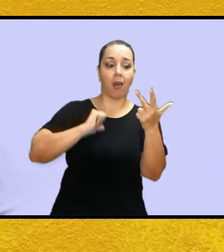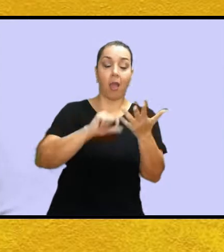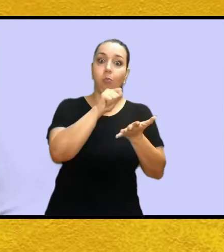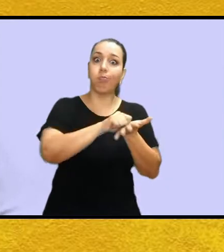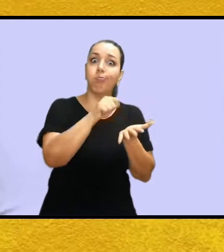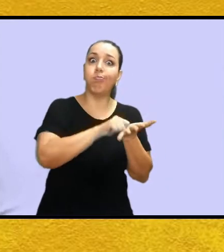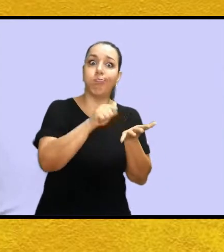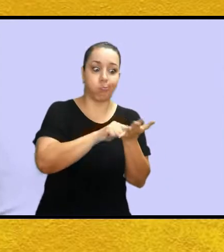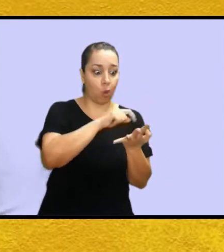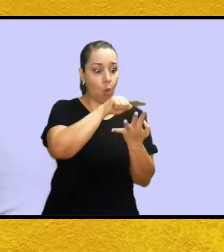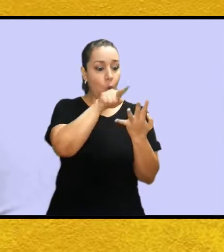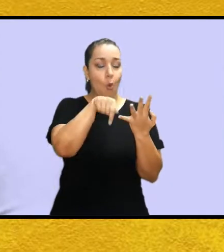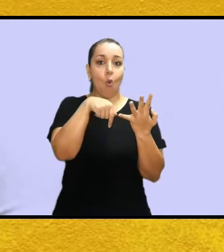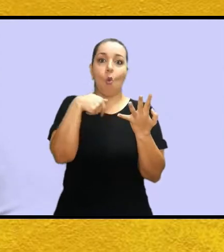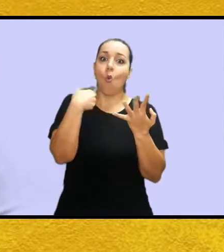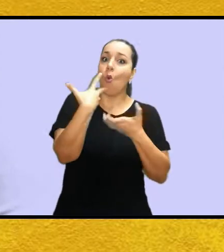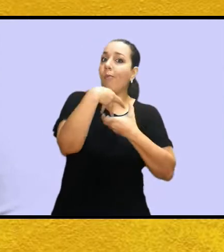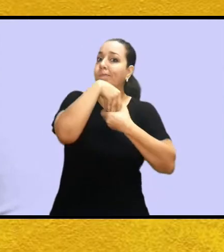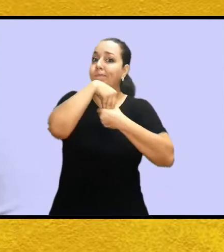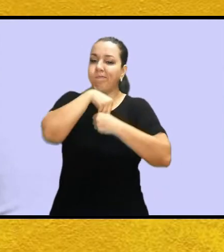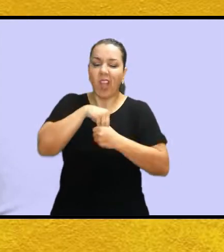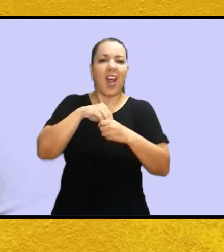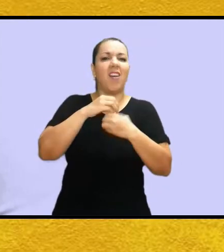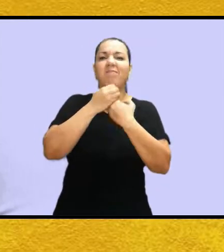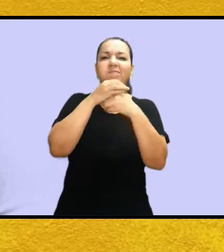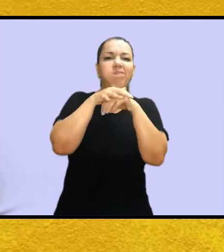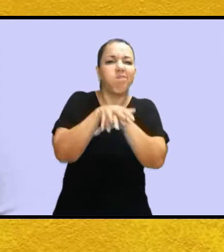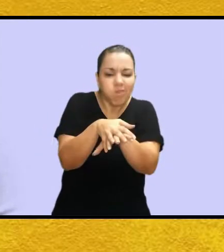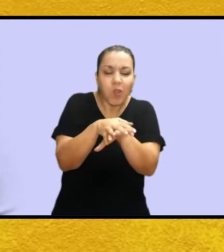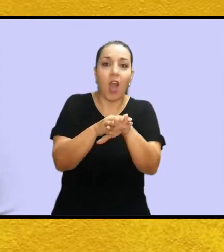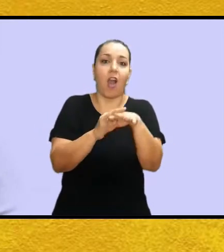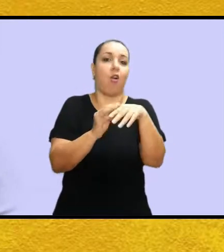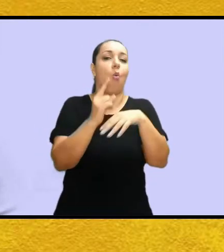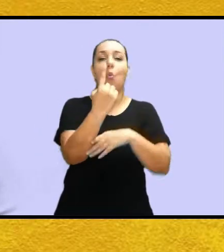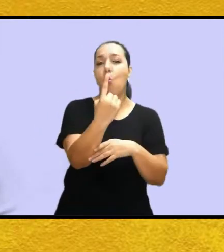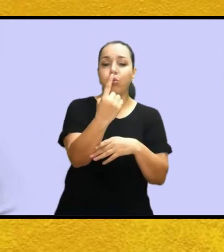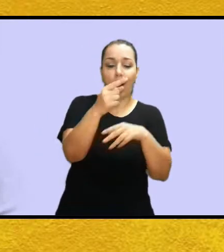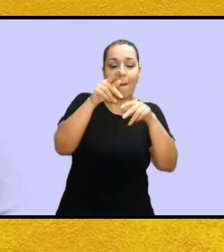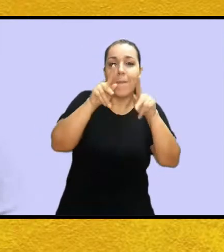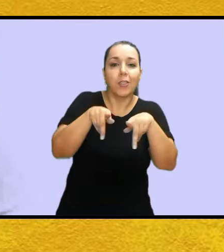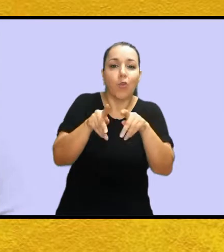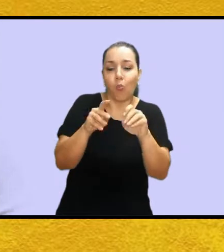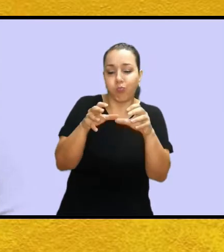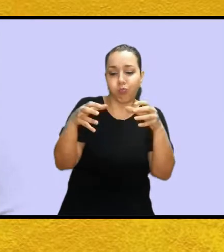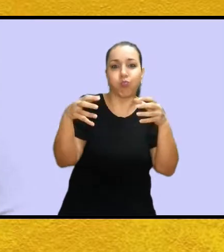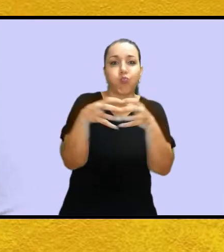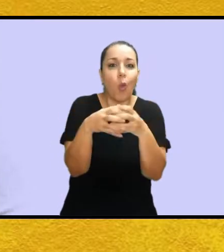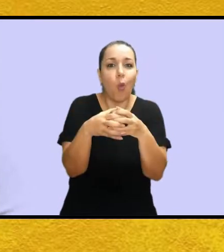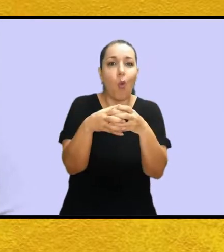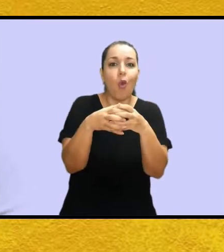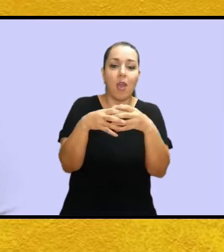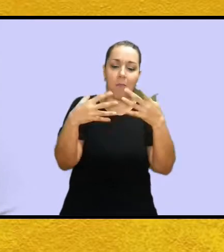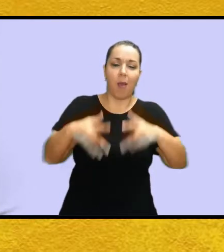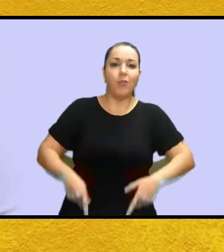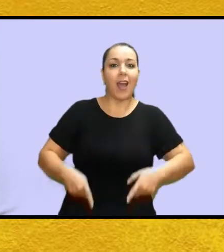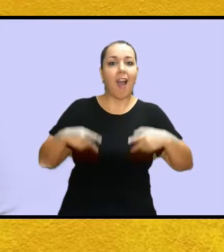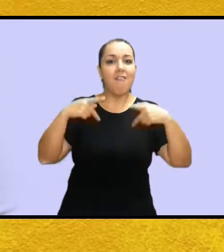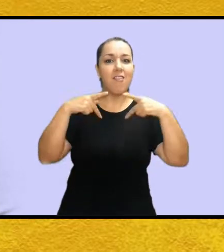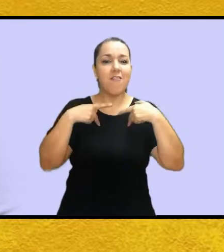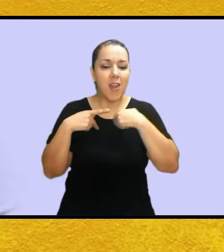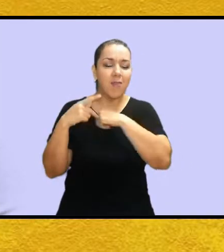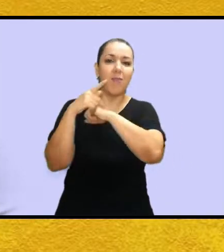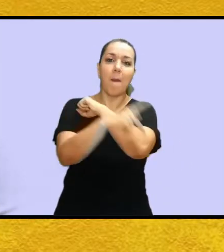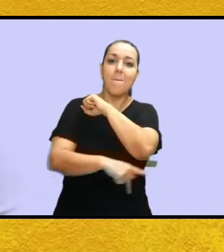en literatura. Somos uno mismo, somos seres humanos viviendo como hermanos y vamos a vivir esta